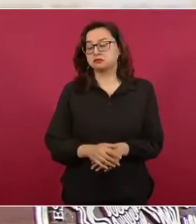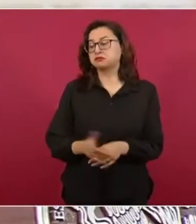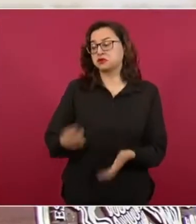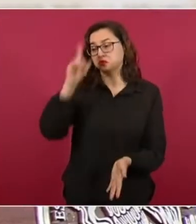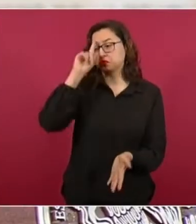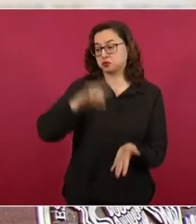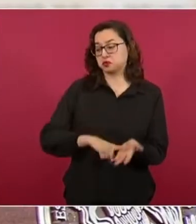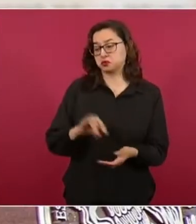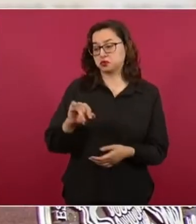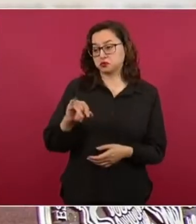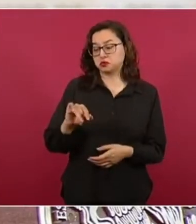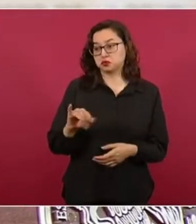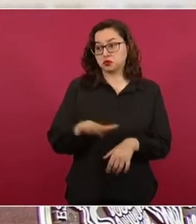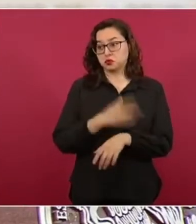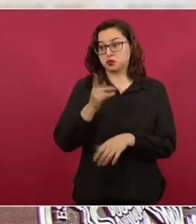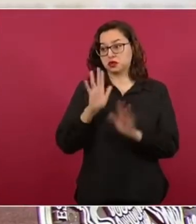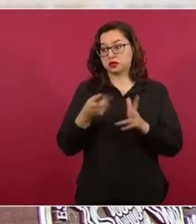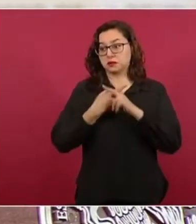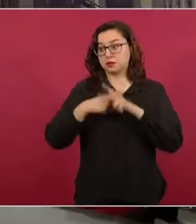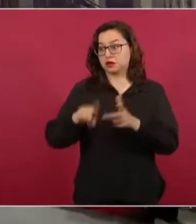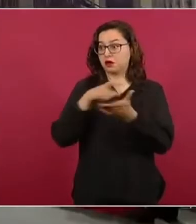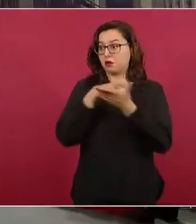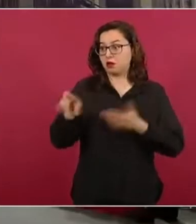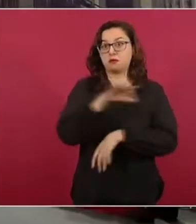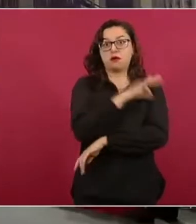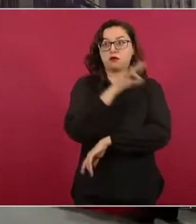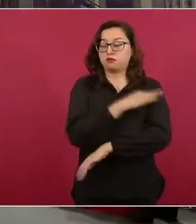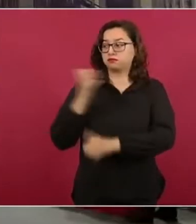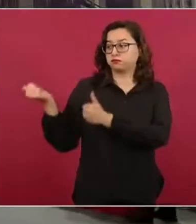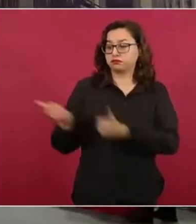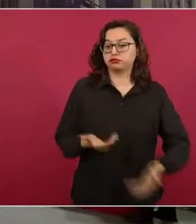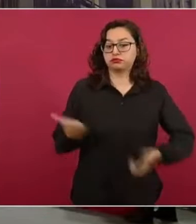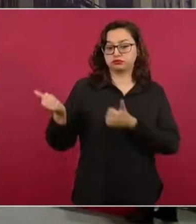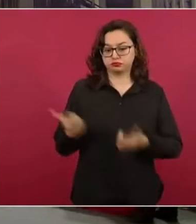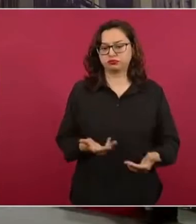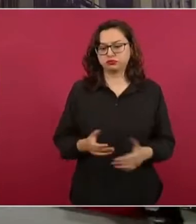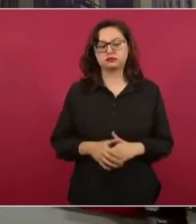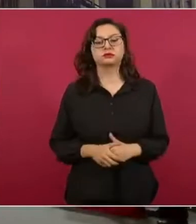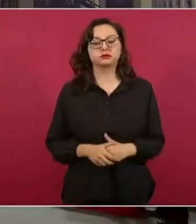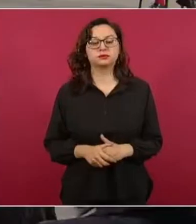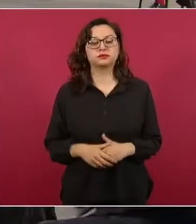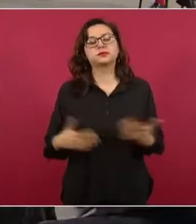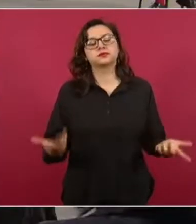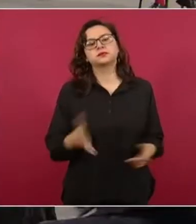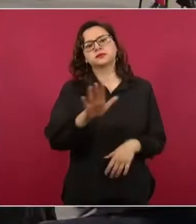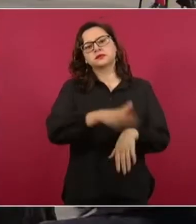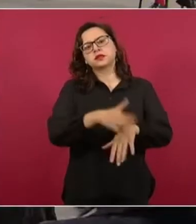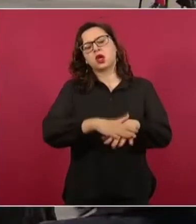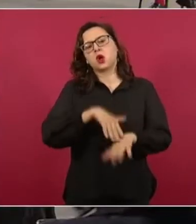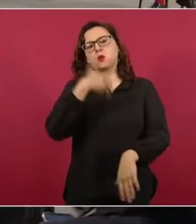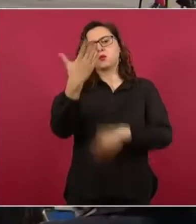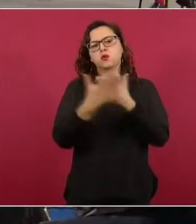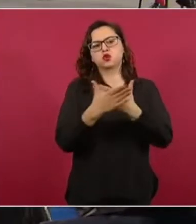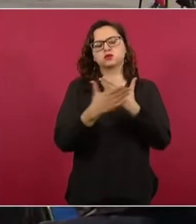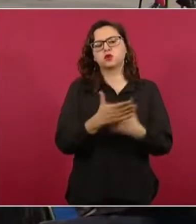vacunas. Tomamos ya esa decisión. Gracias, presidente. Preguntarle sobre su agenda para la próxima gira que tiene planeada